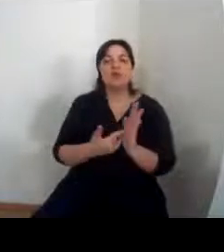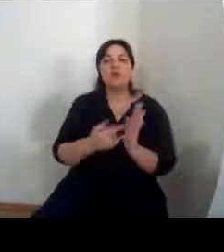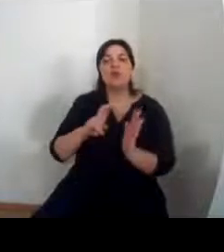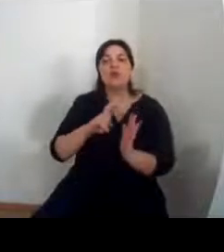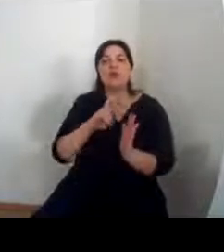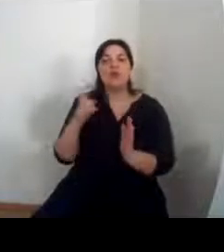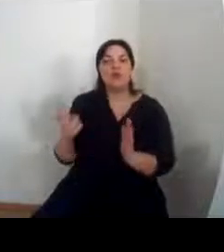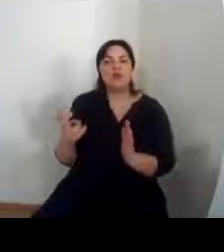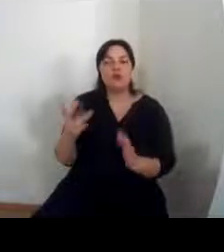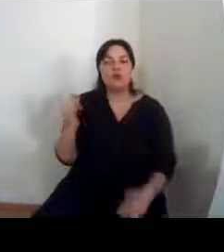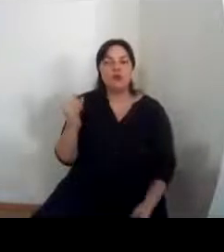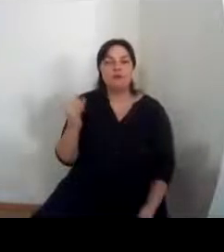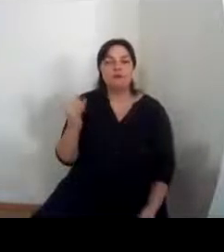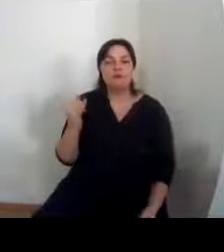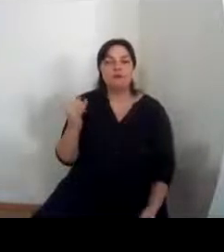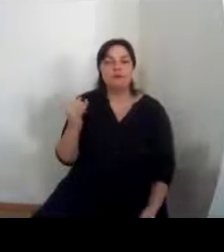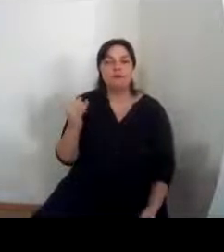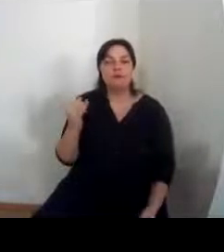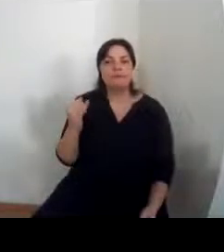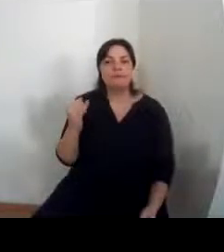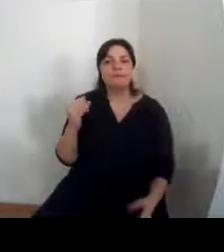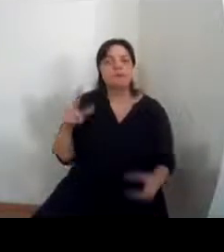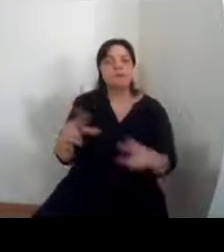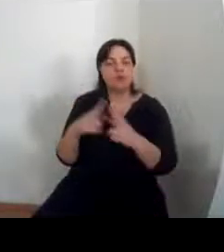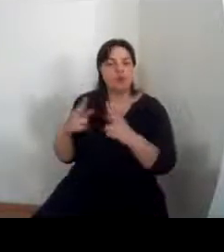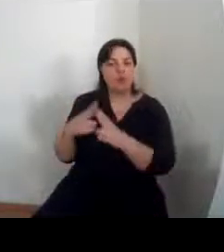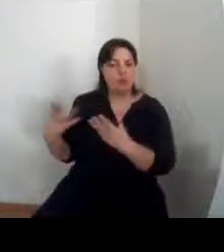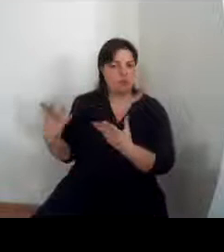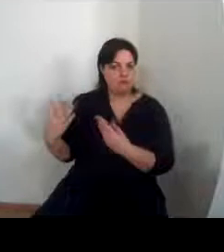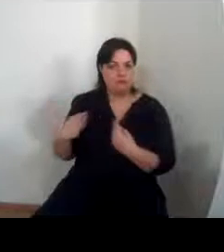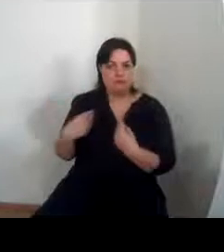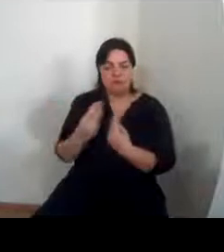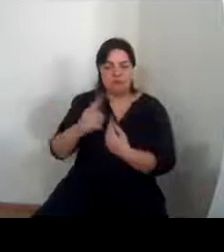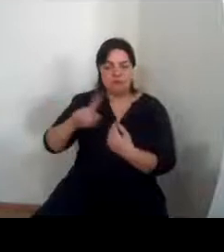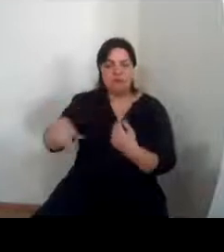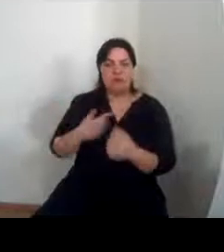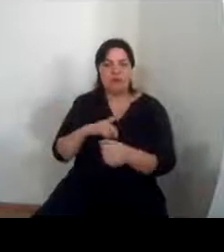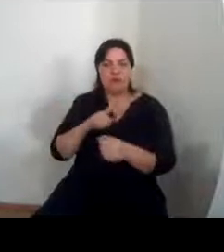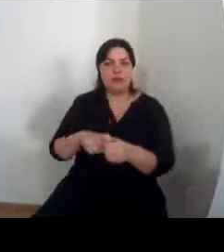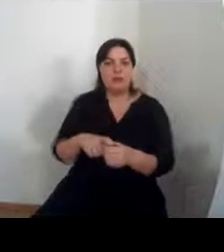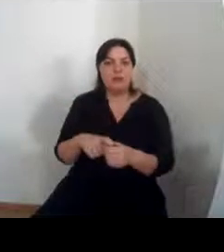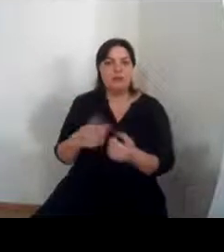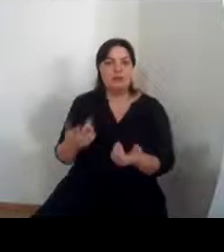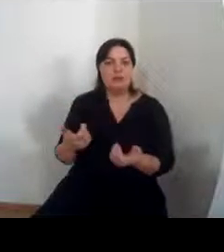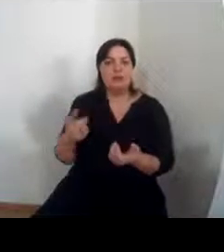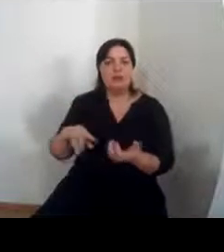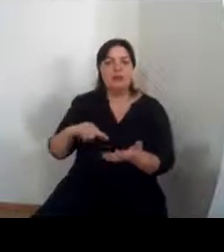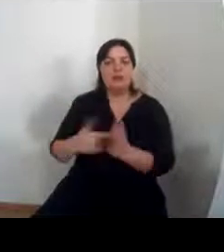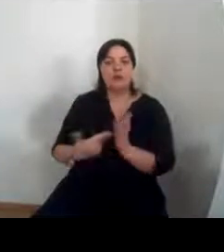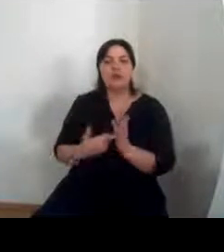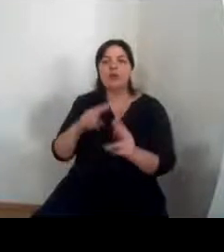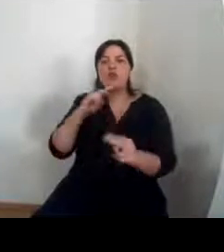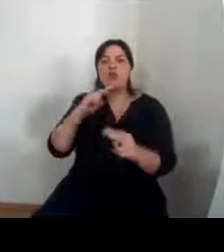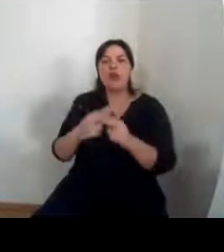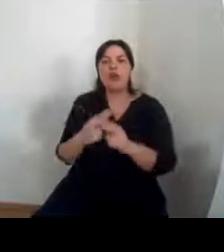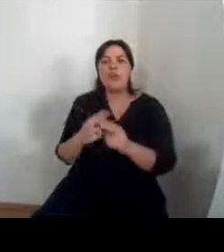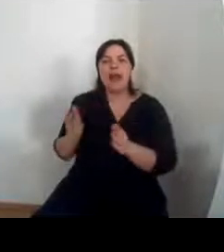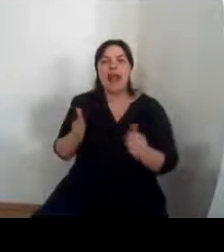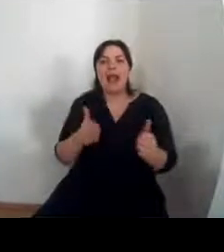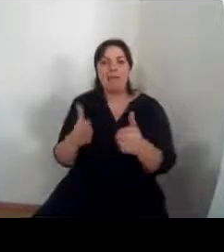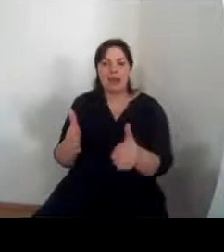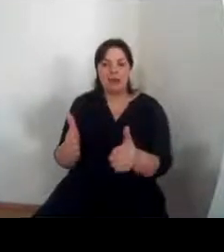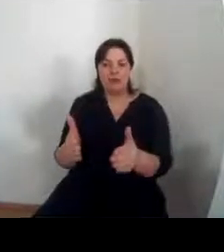que participamos con otros muchos socios en todos, obviamente, como sería el proyecto Caminos. El proyecto Caminos